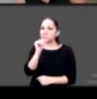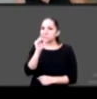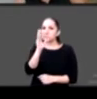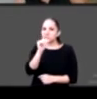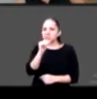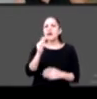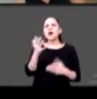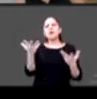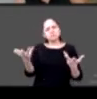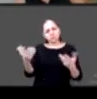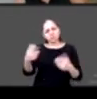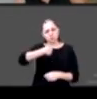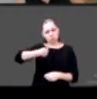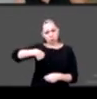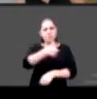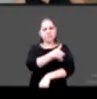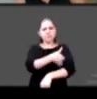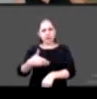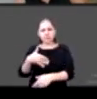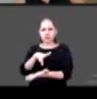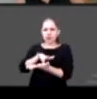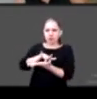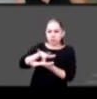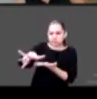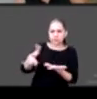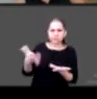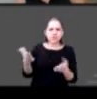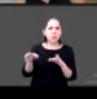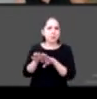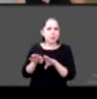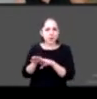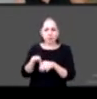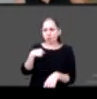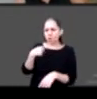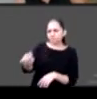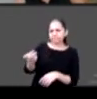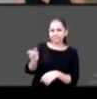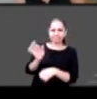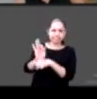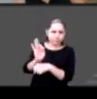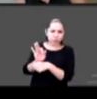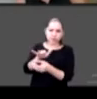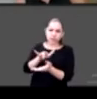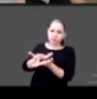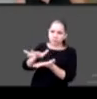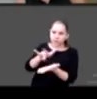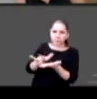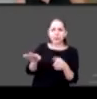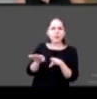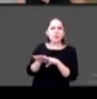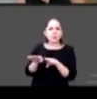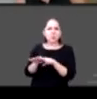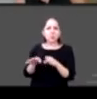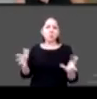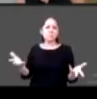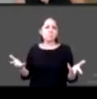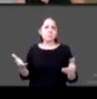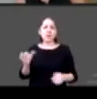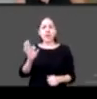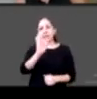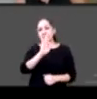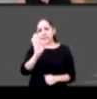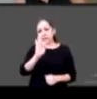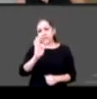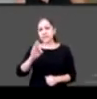y apoyarnos en esta pérdida? Podemos tener como una, yo ya he estado en varios en realidad,